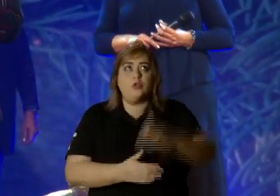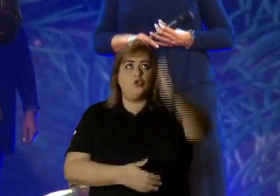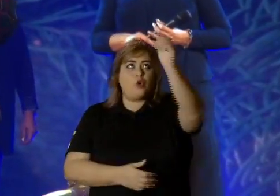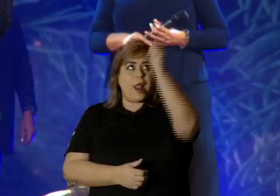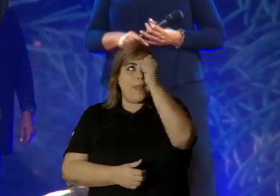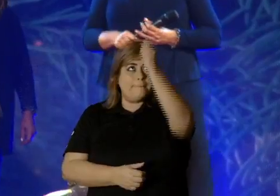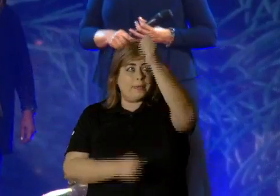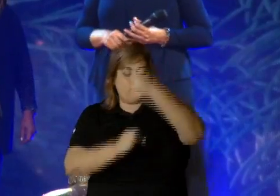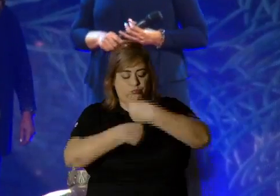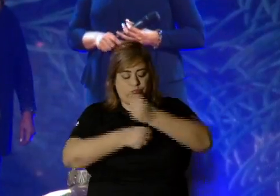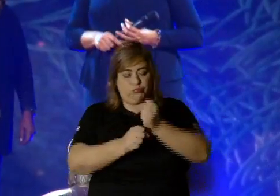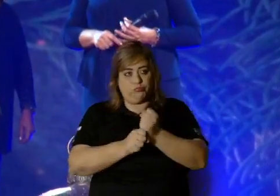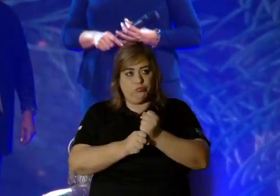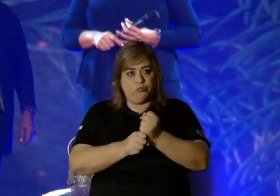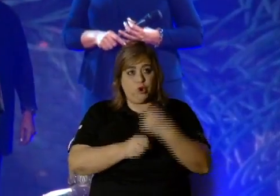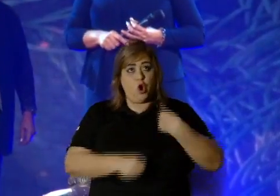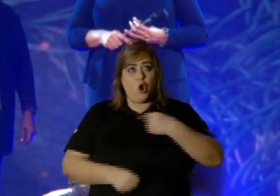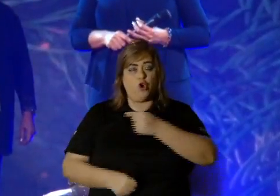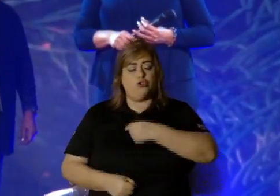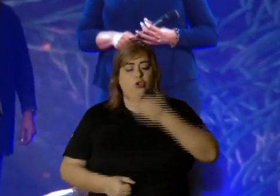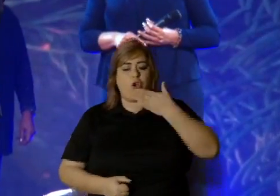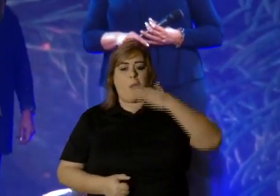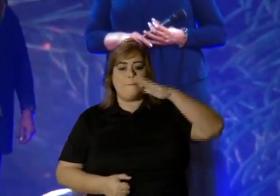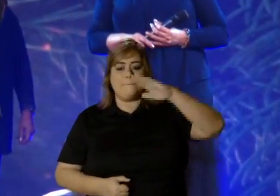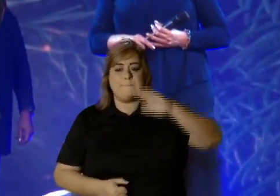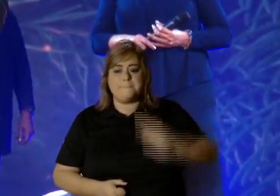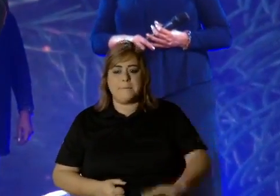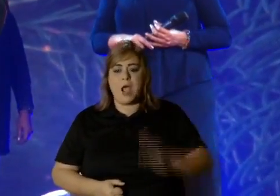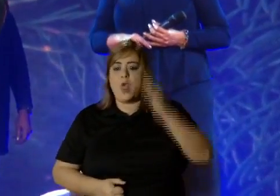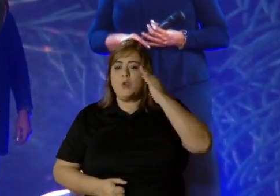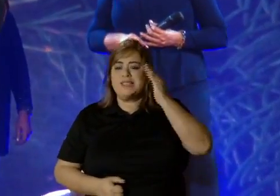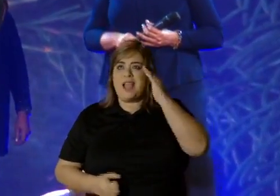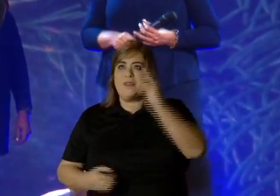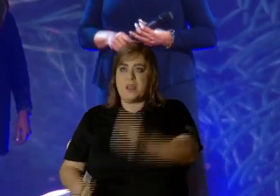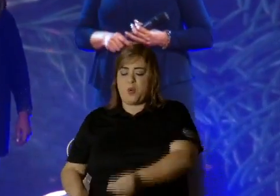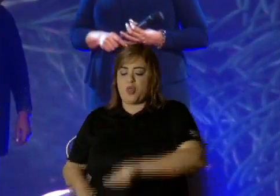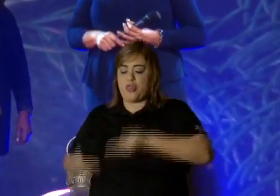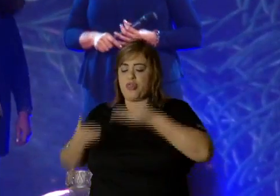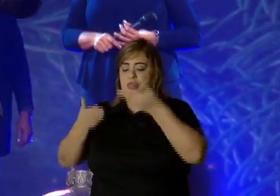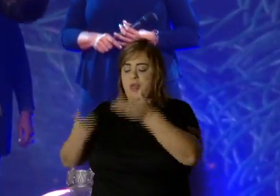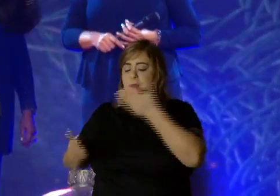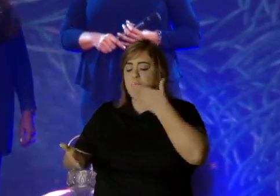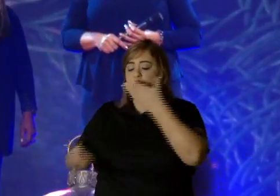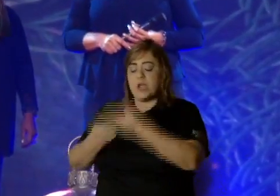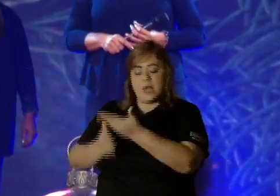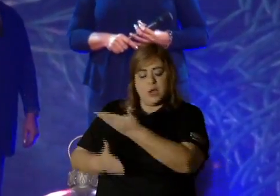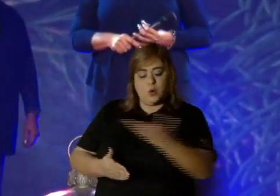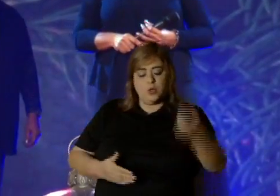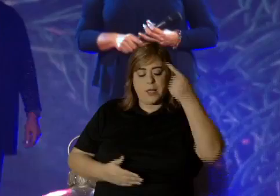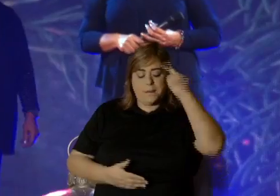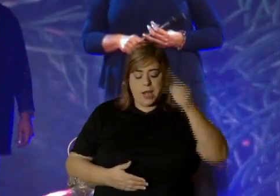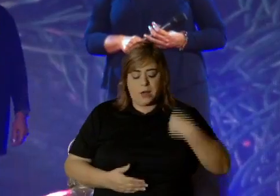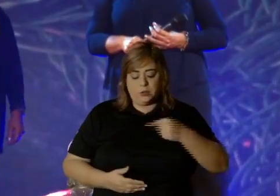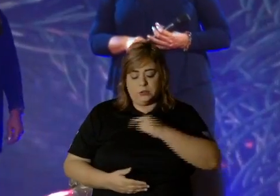siendo malos sabemos dar buena dádiva a nuestros hijos, ¿cuánto más nuestro Padre Celestial? Bienvenidos a todos los que están en la